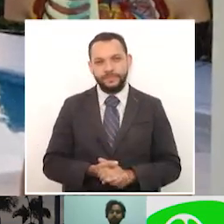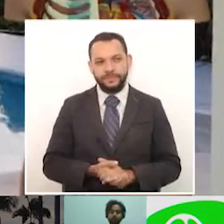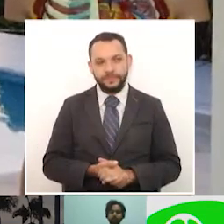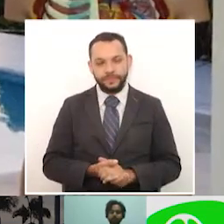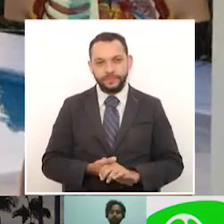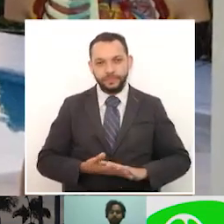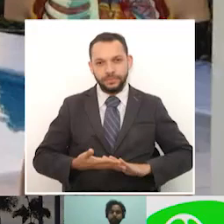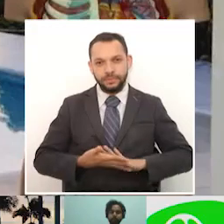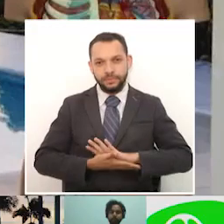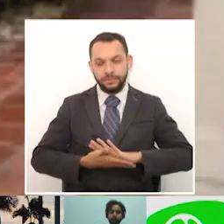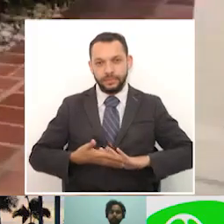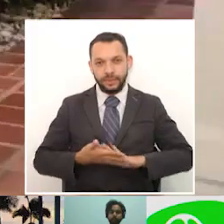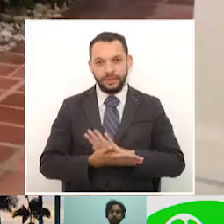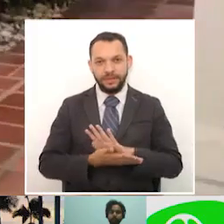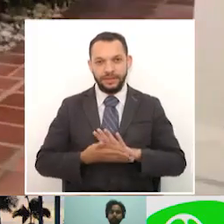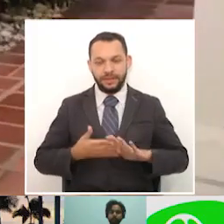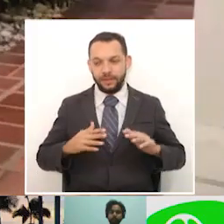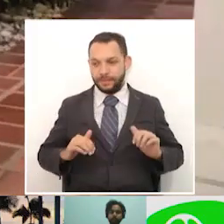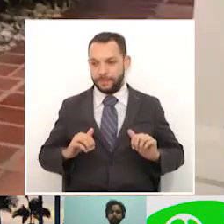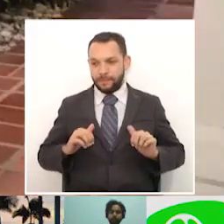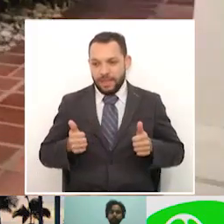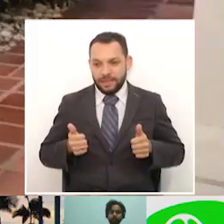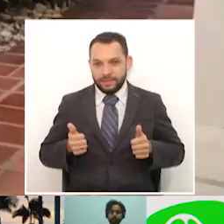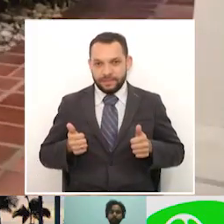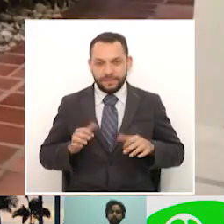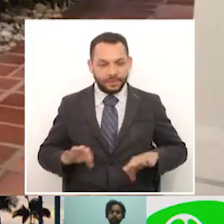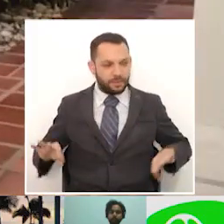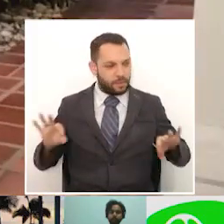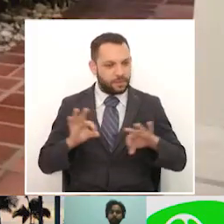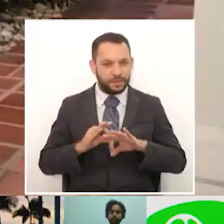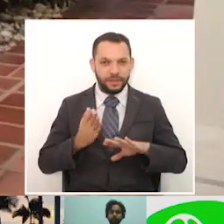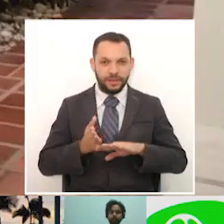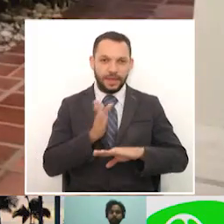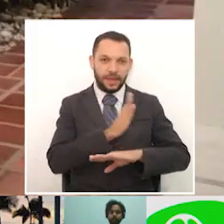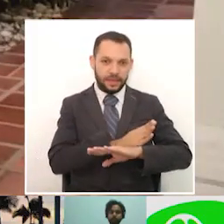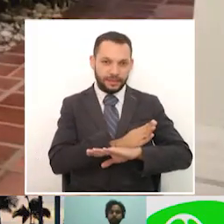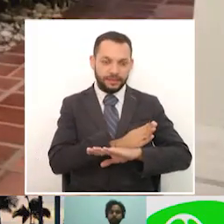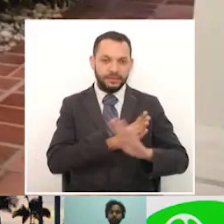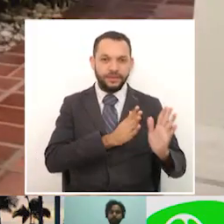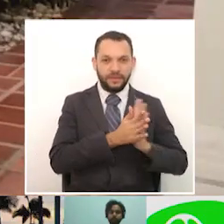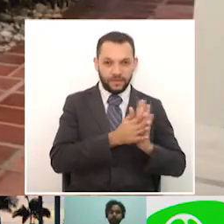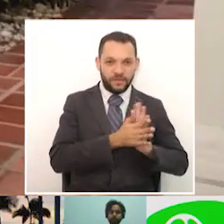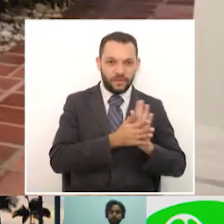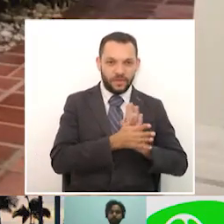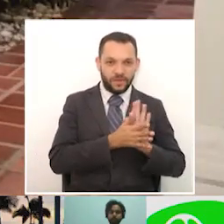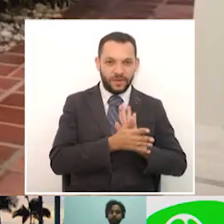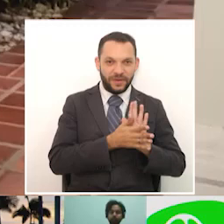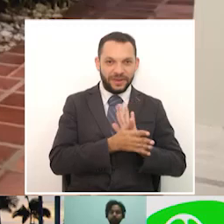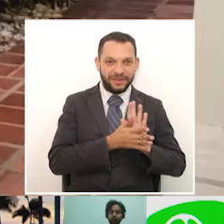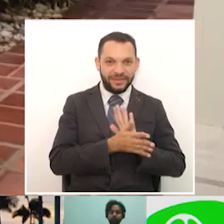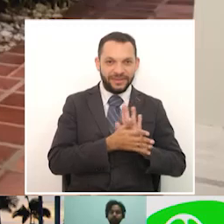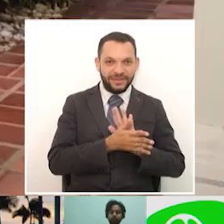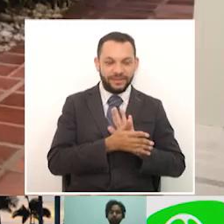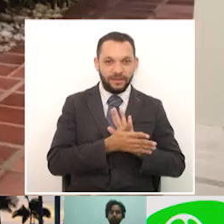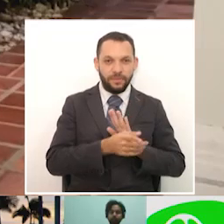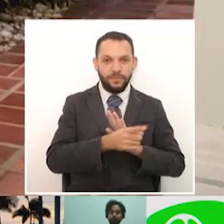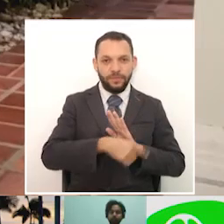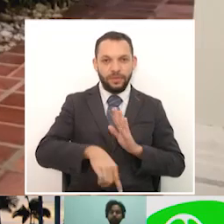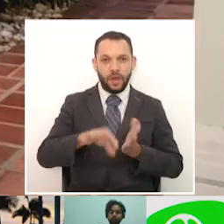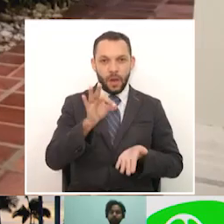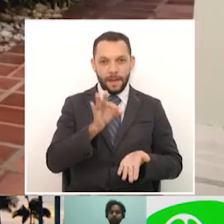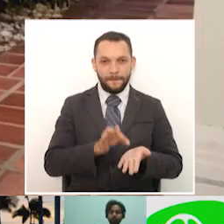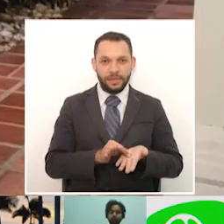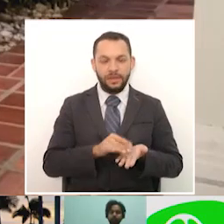Bueno, lo primero, él también decía en la primera intervención que él está en la capital mundial del